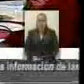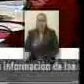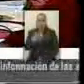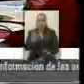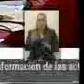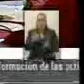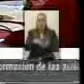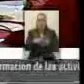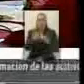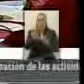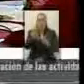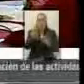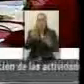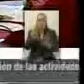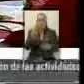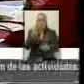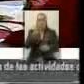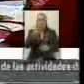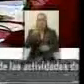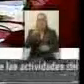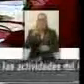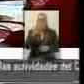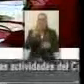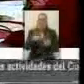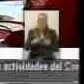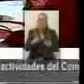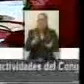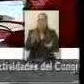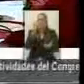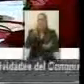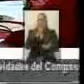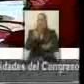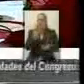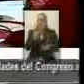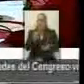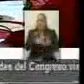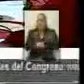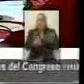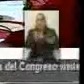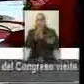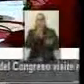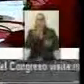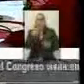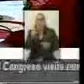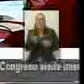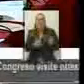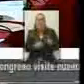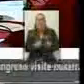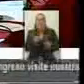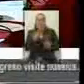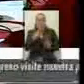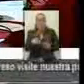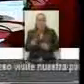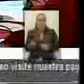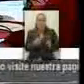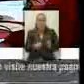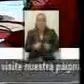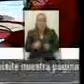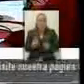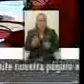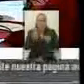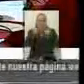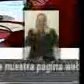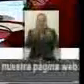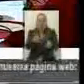80, $32 de diferencia. Caramba, ¿qué le pasa a la administradora? Son malos administradores,